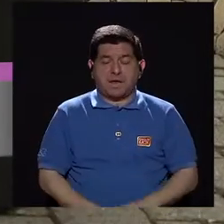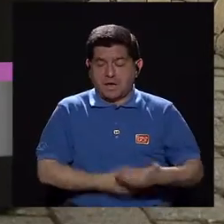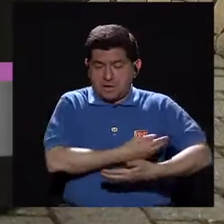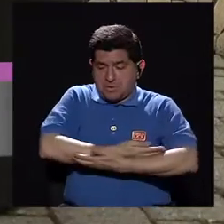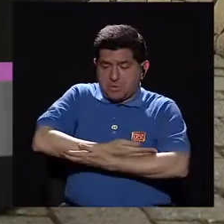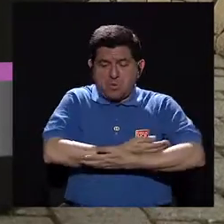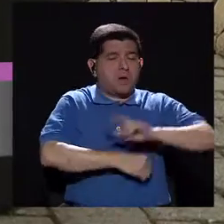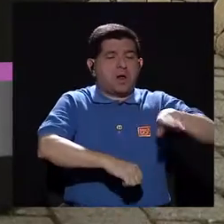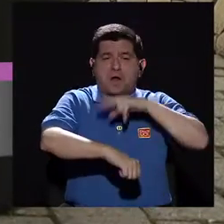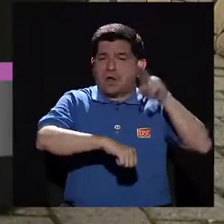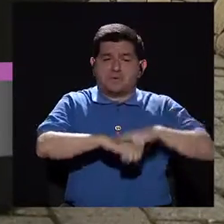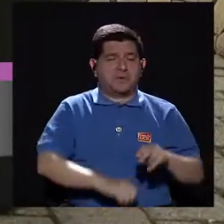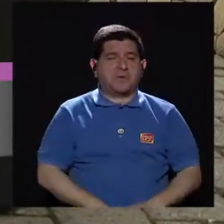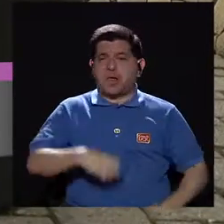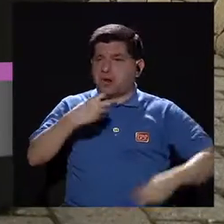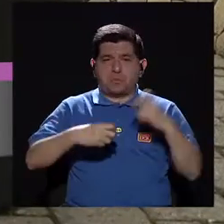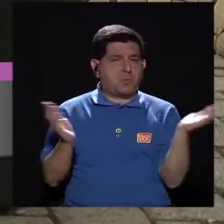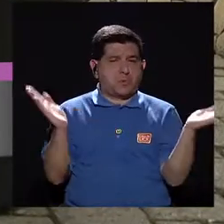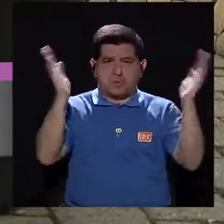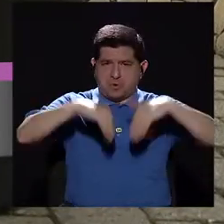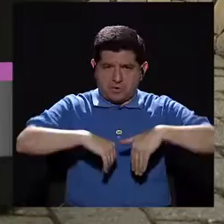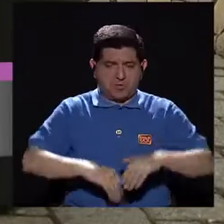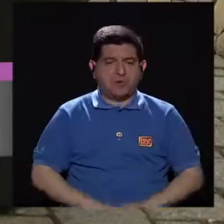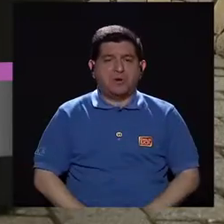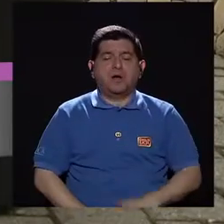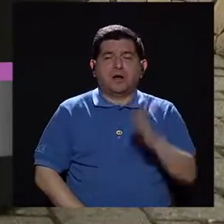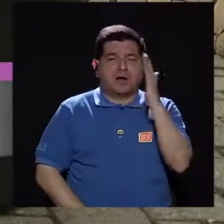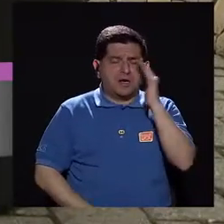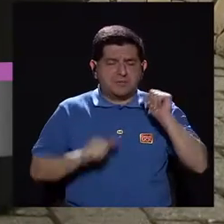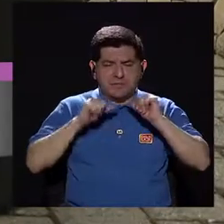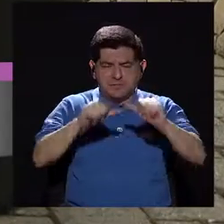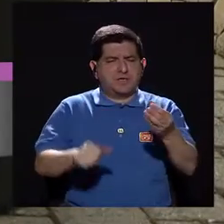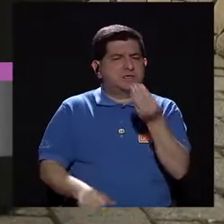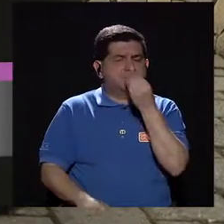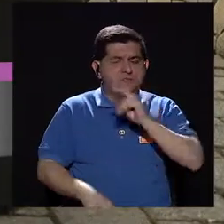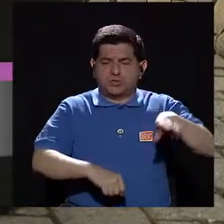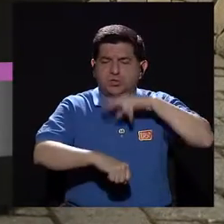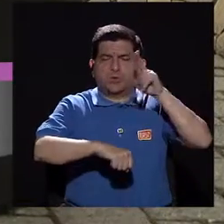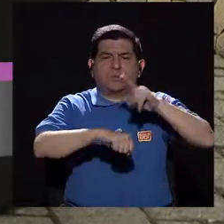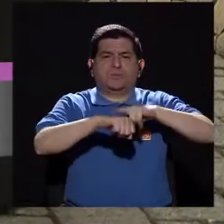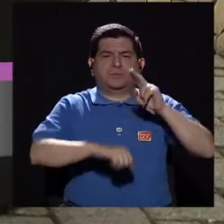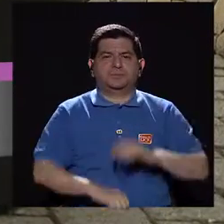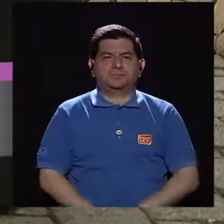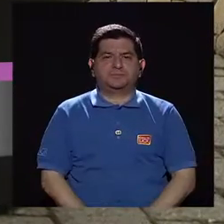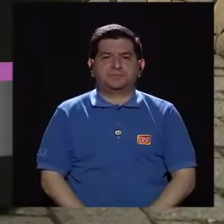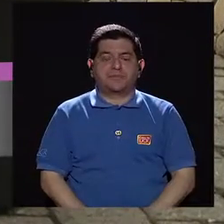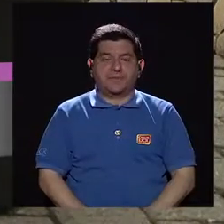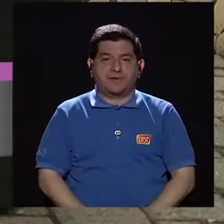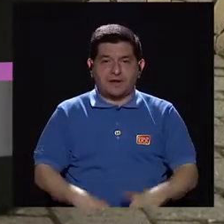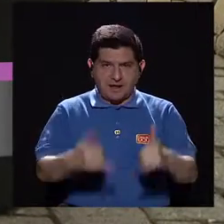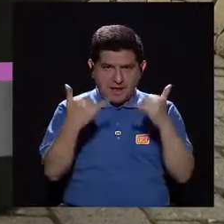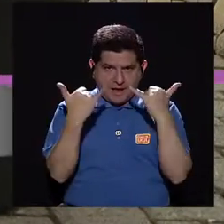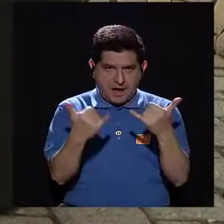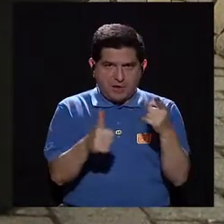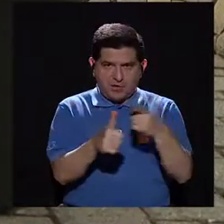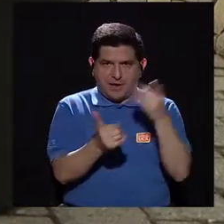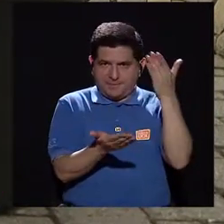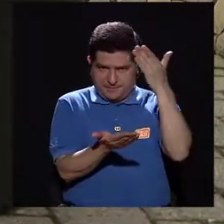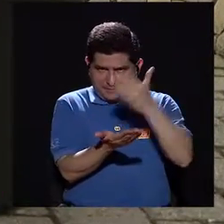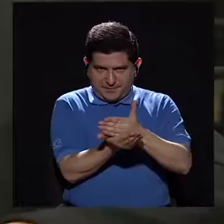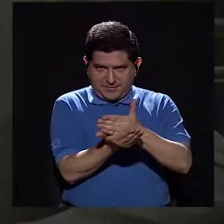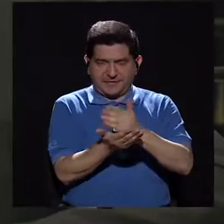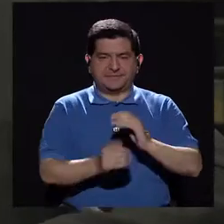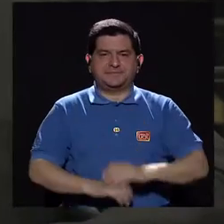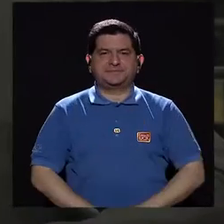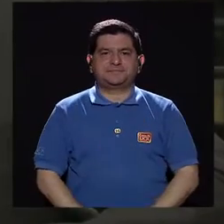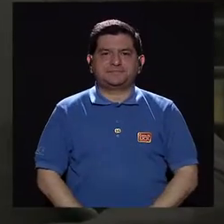está normal, no hay ninguna complicación ni consecuencia, mamá puede seguir una alimentación normal. Perfecto, Lilian, vamos a ir a una primera